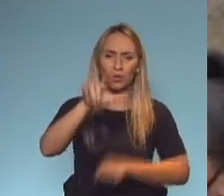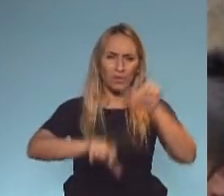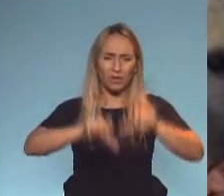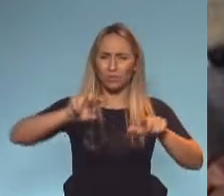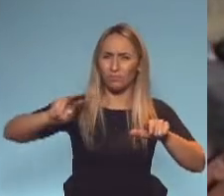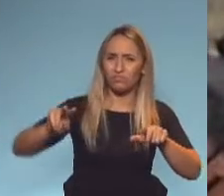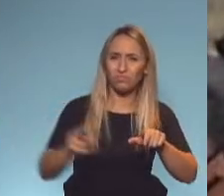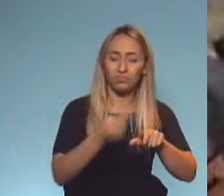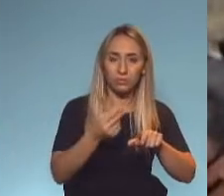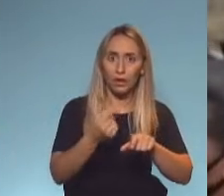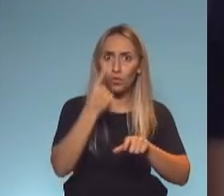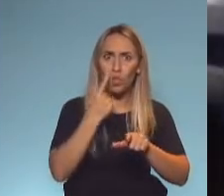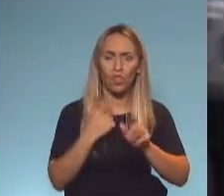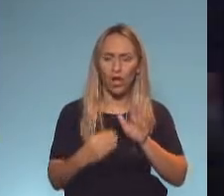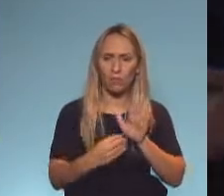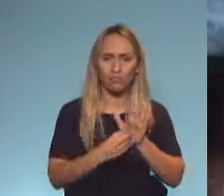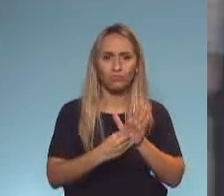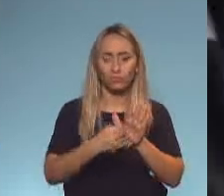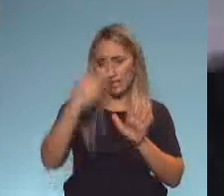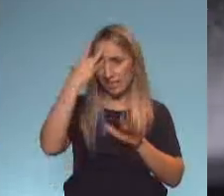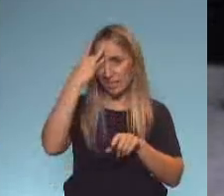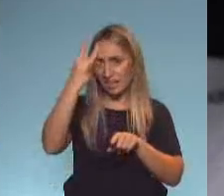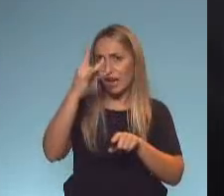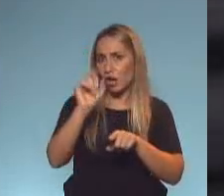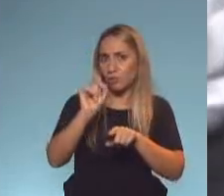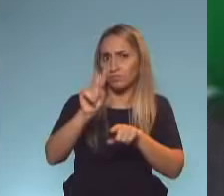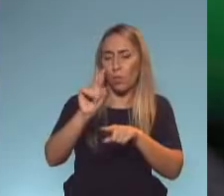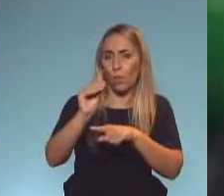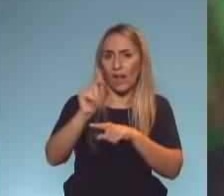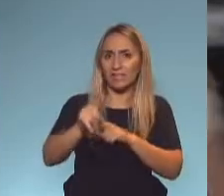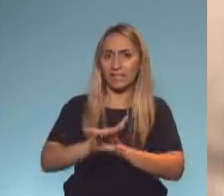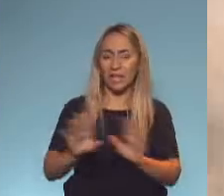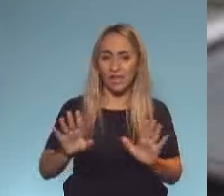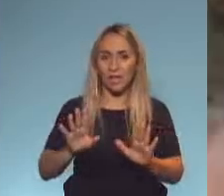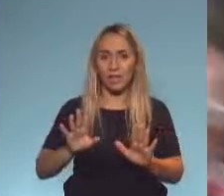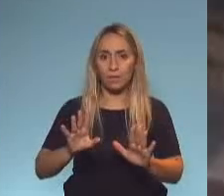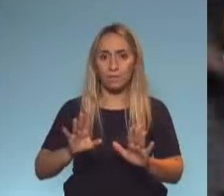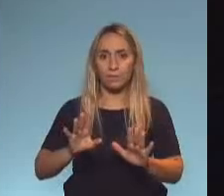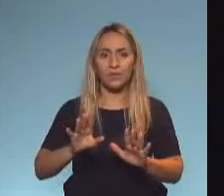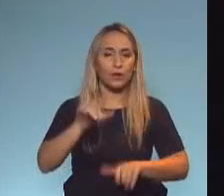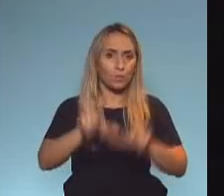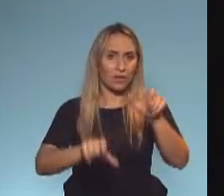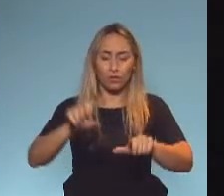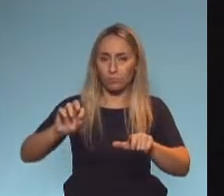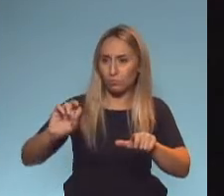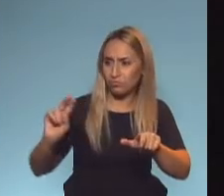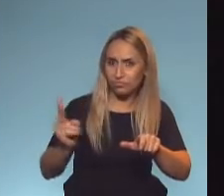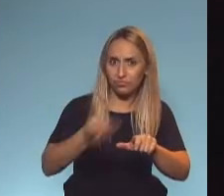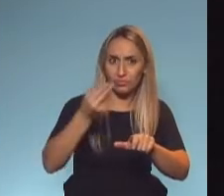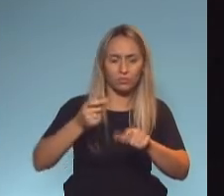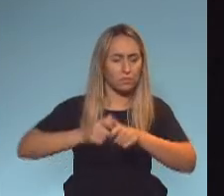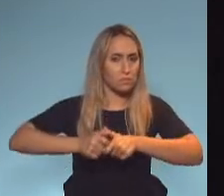establece como el récord en dicho país asciende la cantidad de víctimas sea por la pandemia